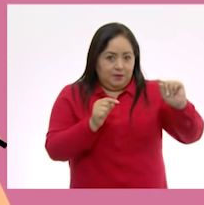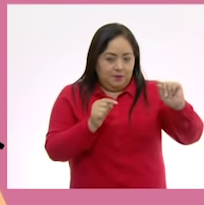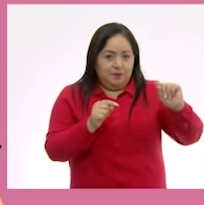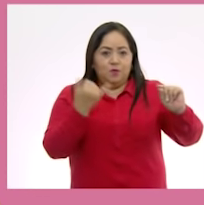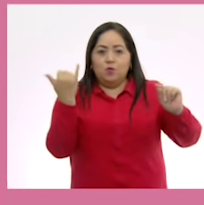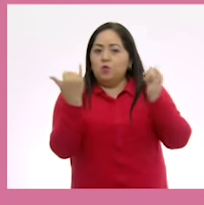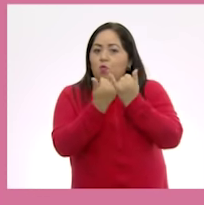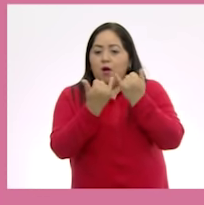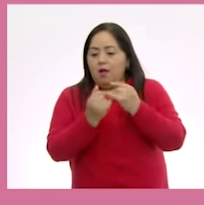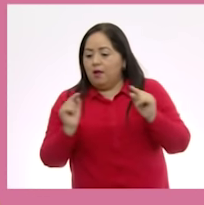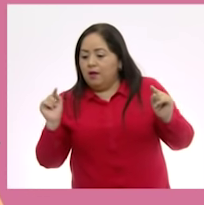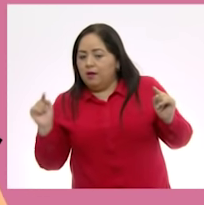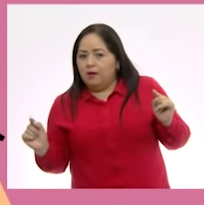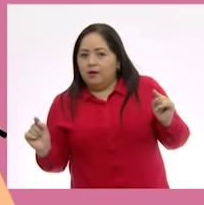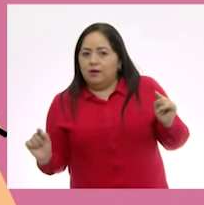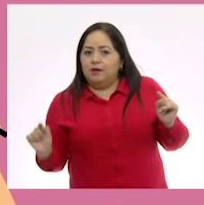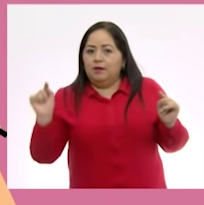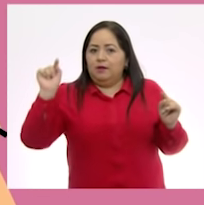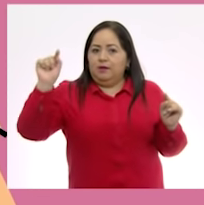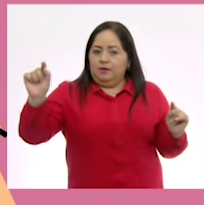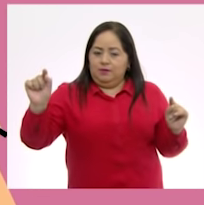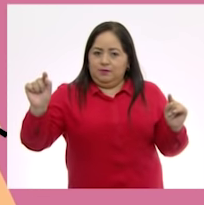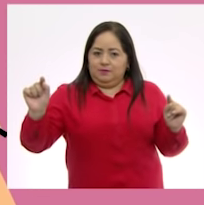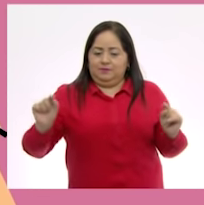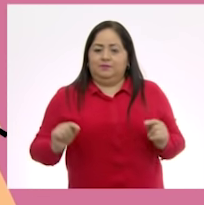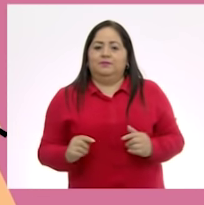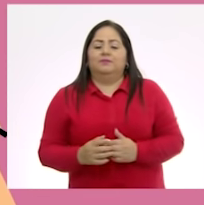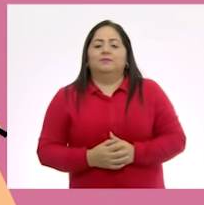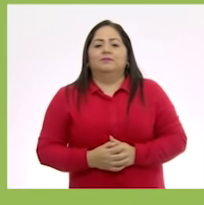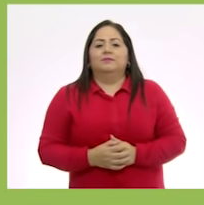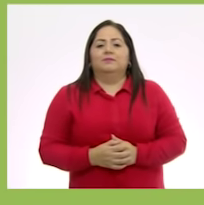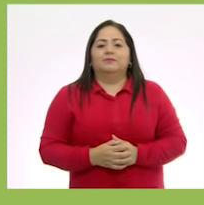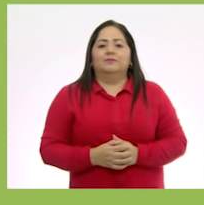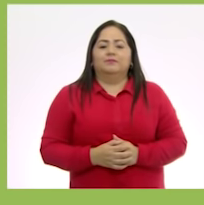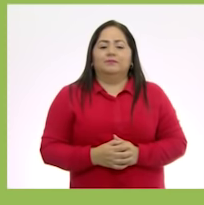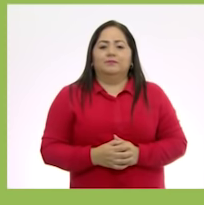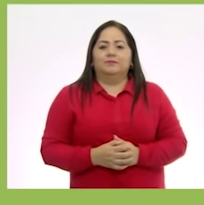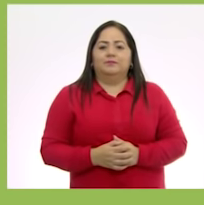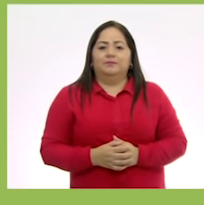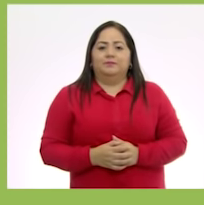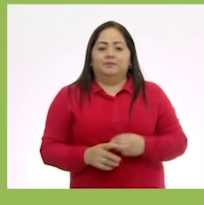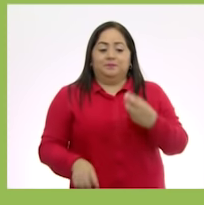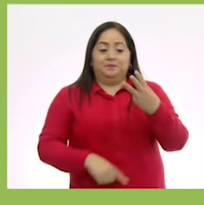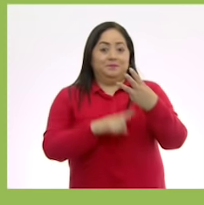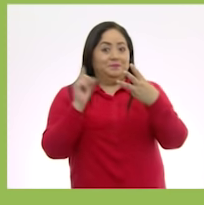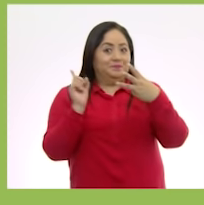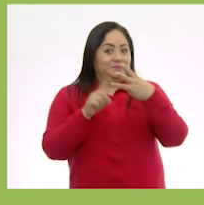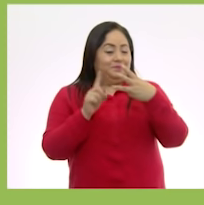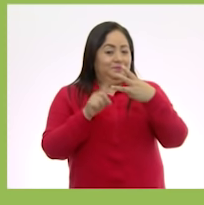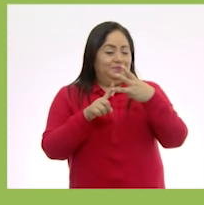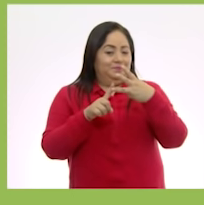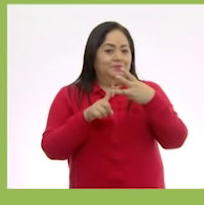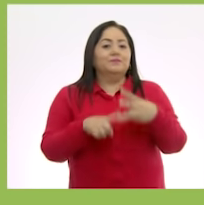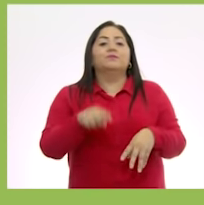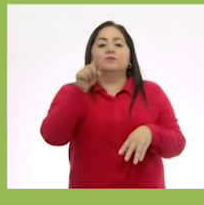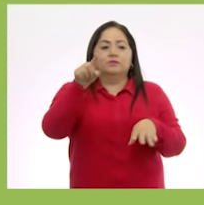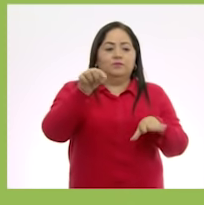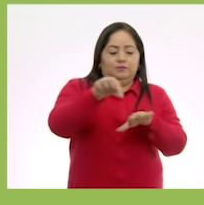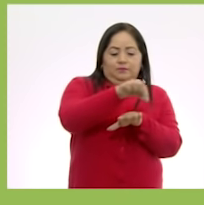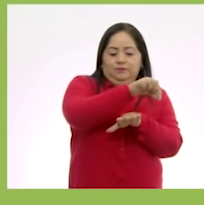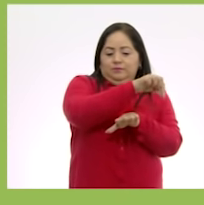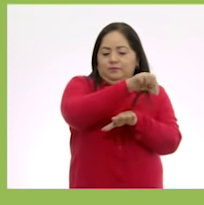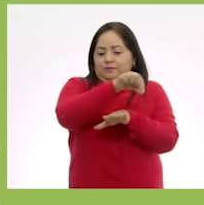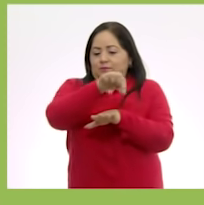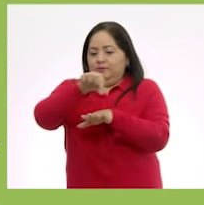arriba. Repite el paso anterior del otro lado de la playera. 3. Traza la línea